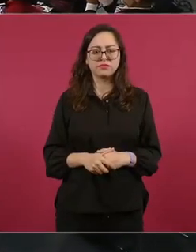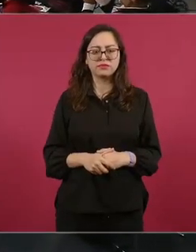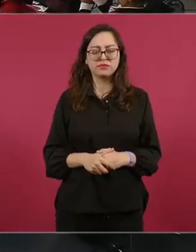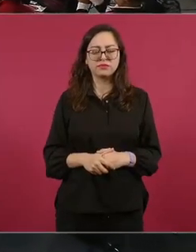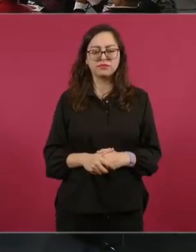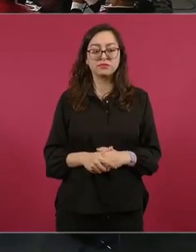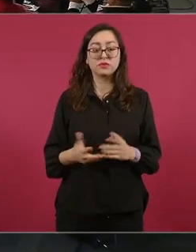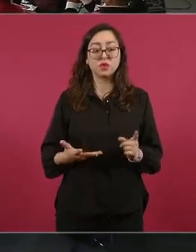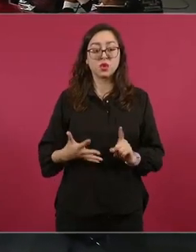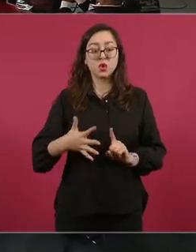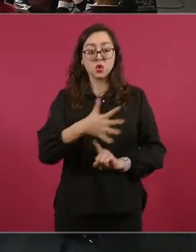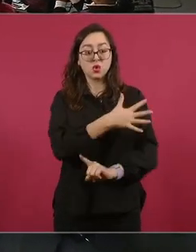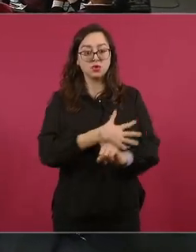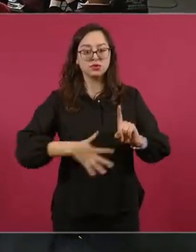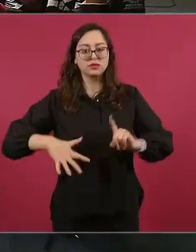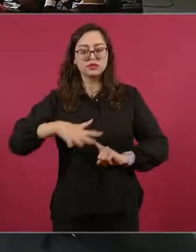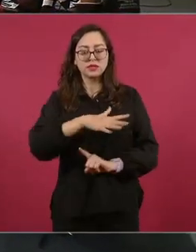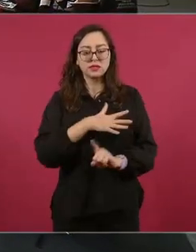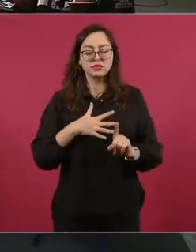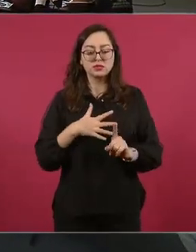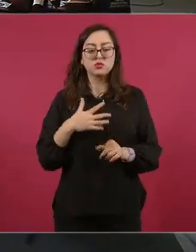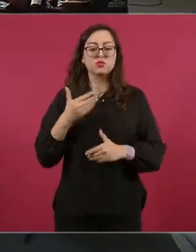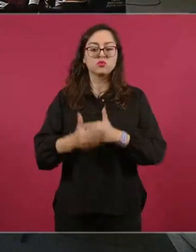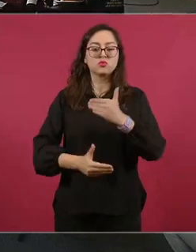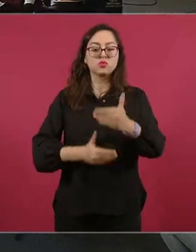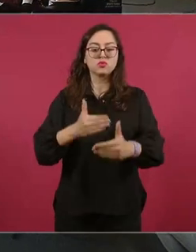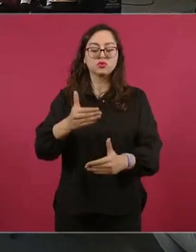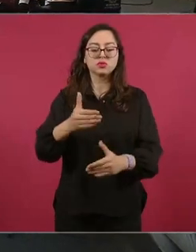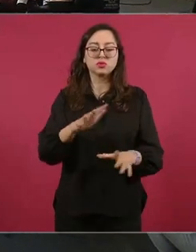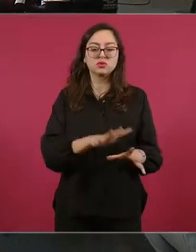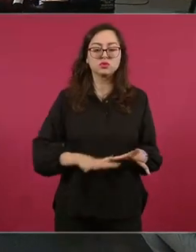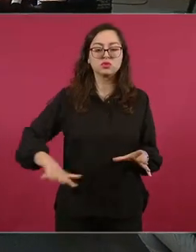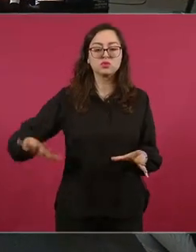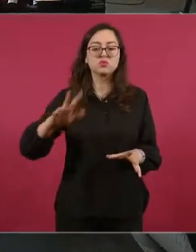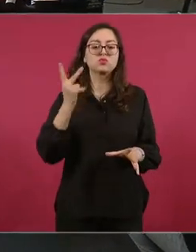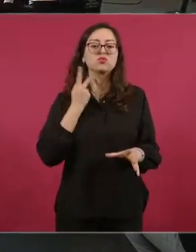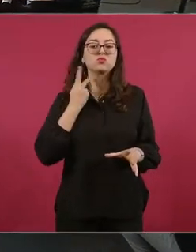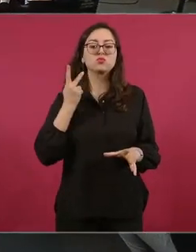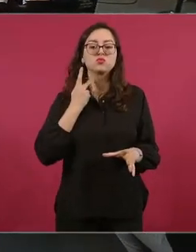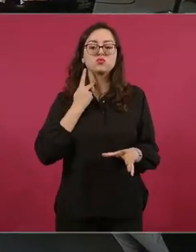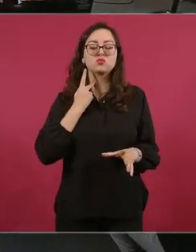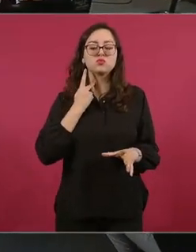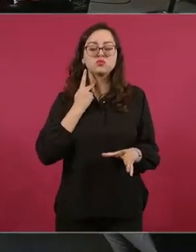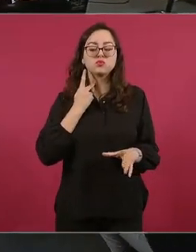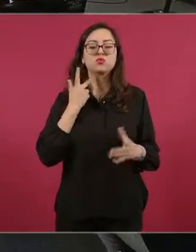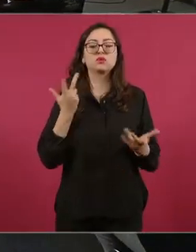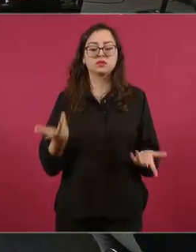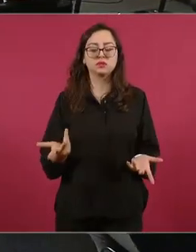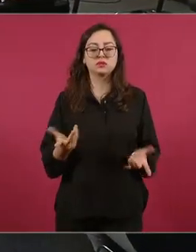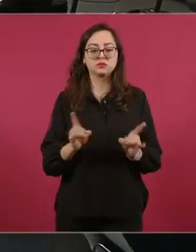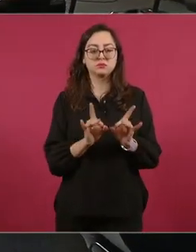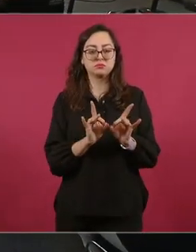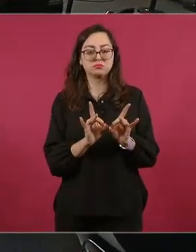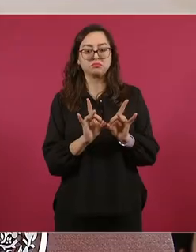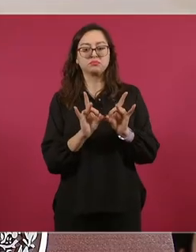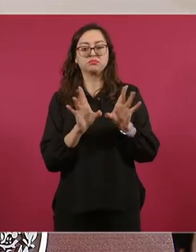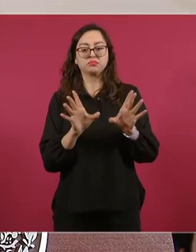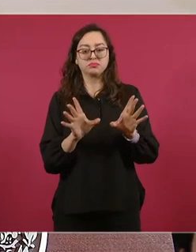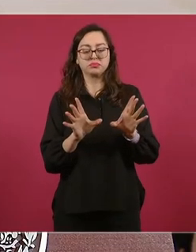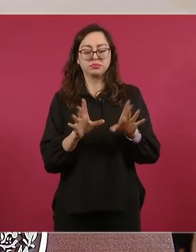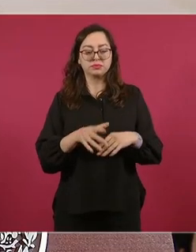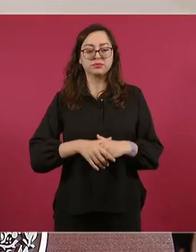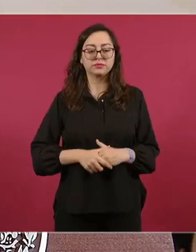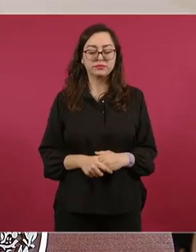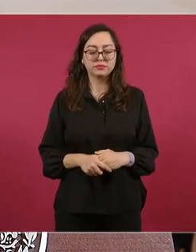y tampoco los procesos políticos y sociales surgen de repente,